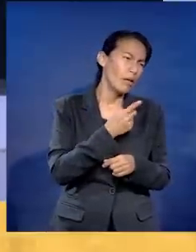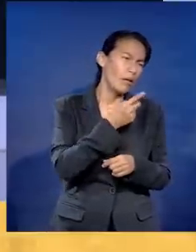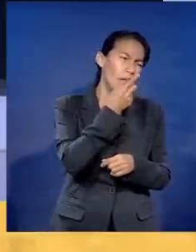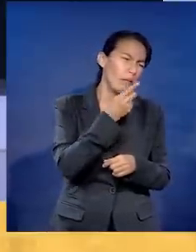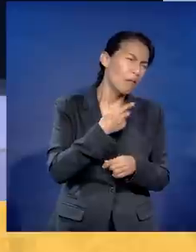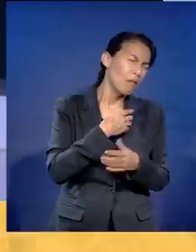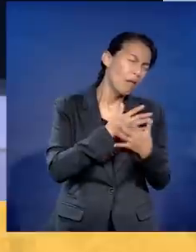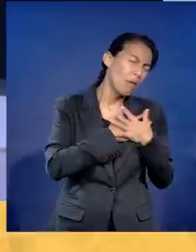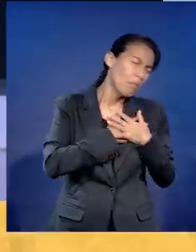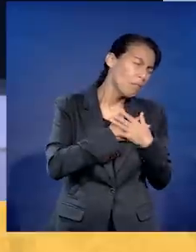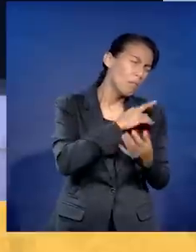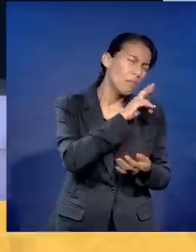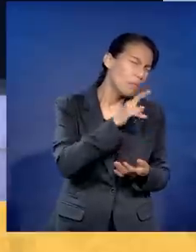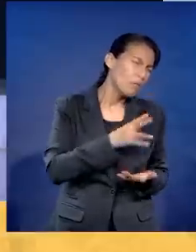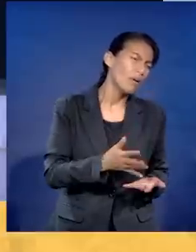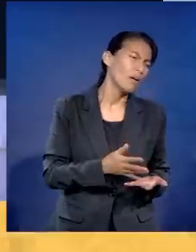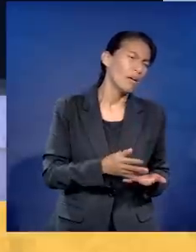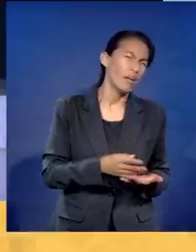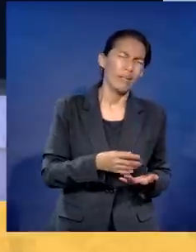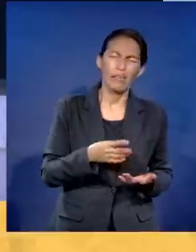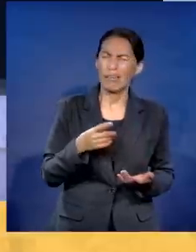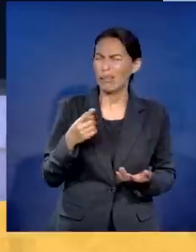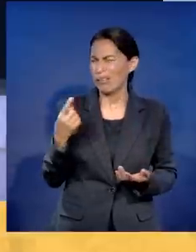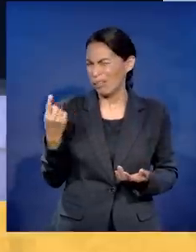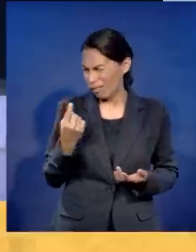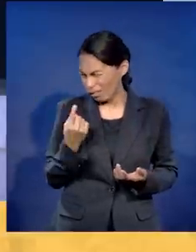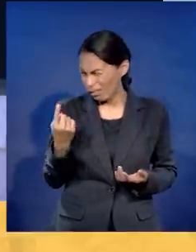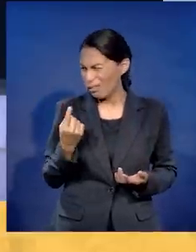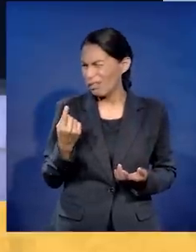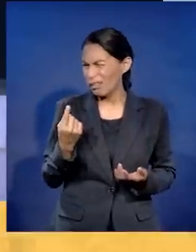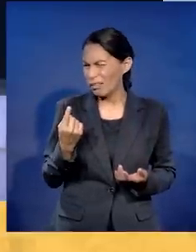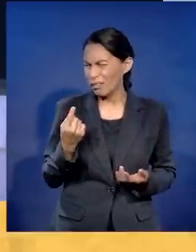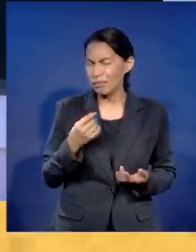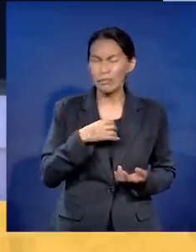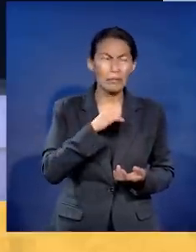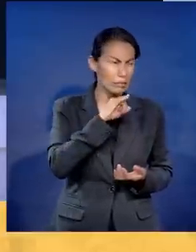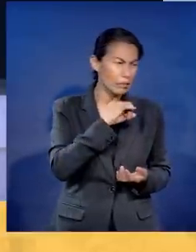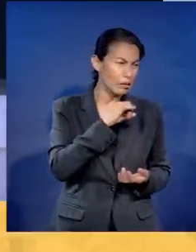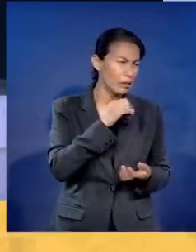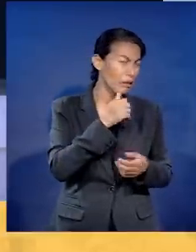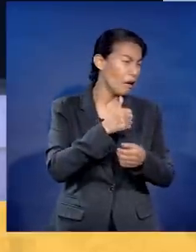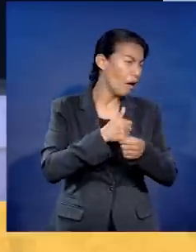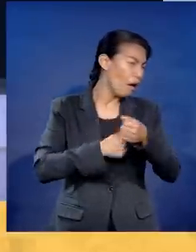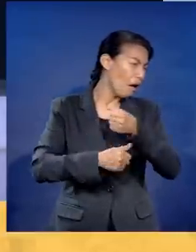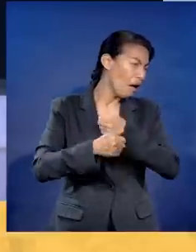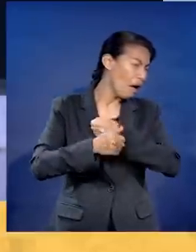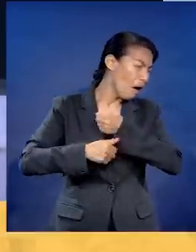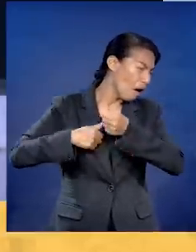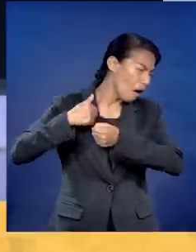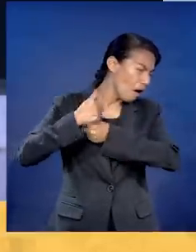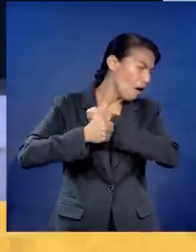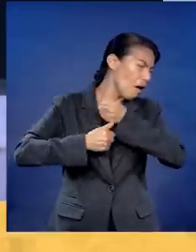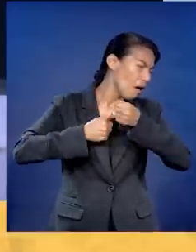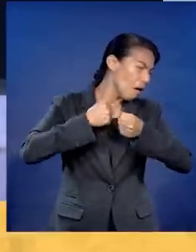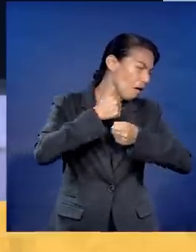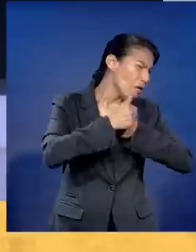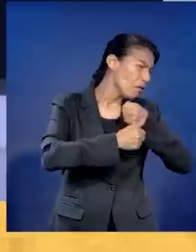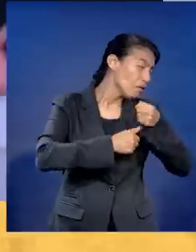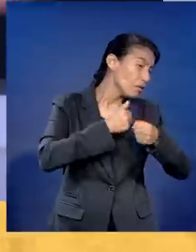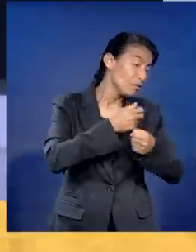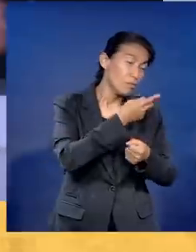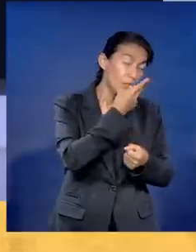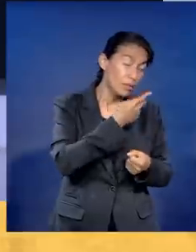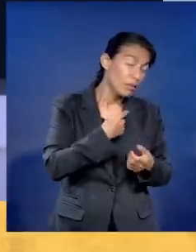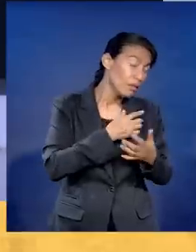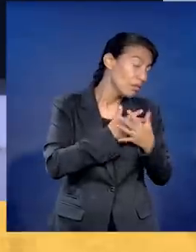¿Por qué tú nunca me dices que me amas? ¿Qué? Sí, ¿por qué tú en